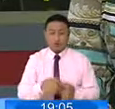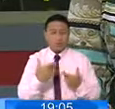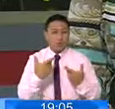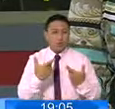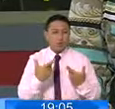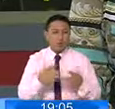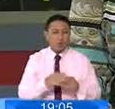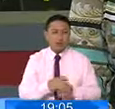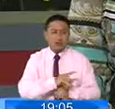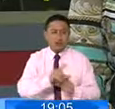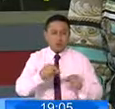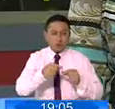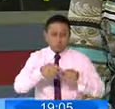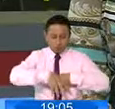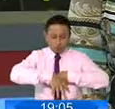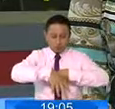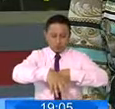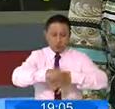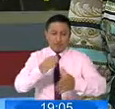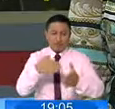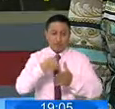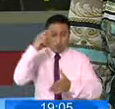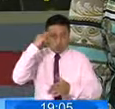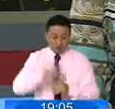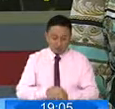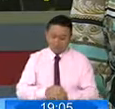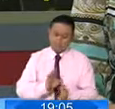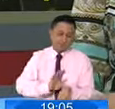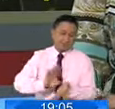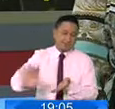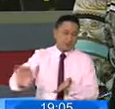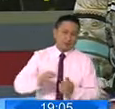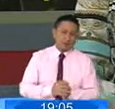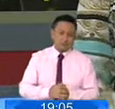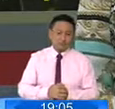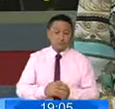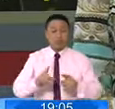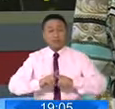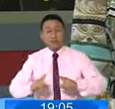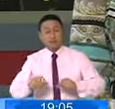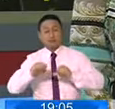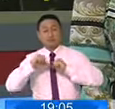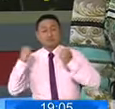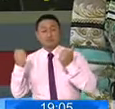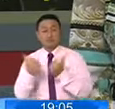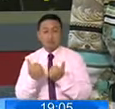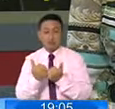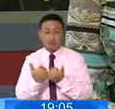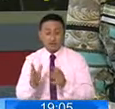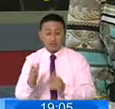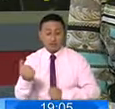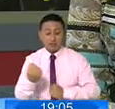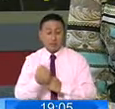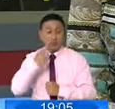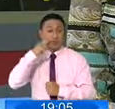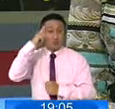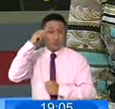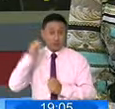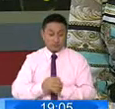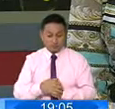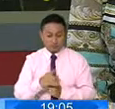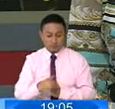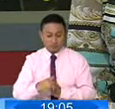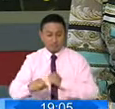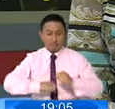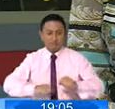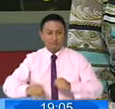posibilidad de movilizarse en contra del régimen y de la consulta popular. Mientras que asambleístas correístas califican a las